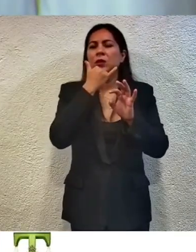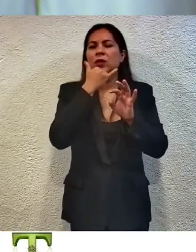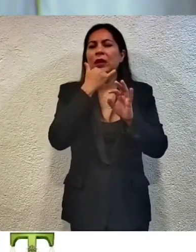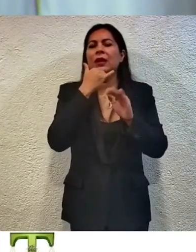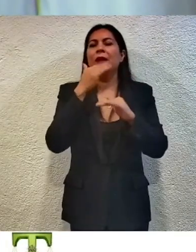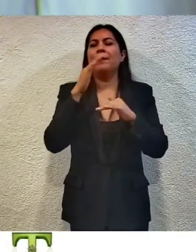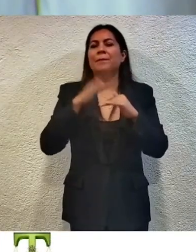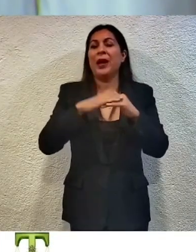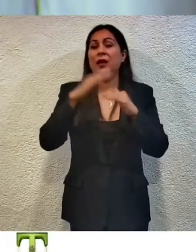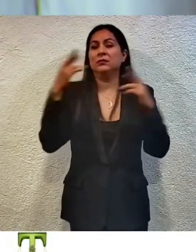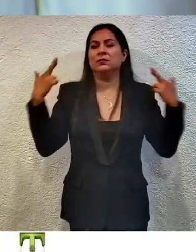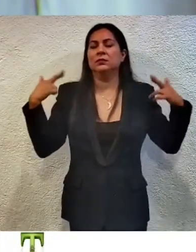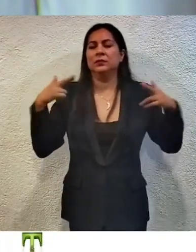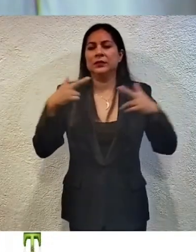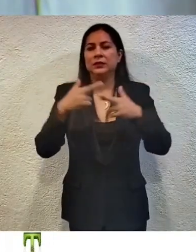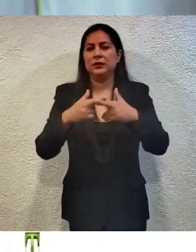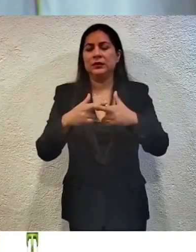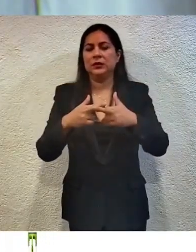sobrerepresentación,